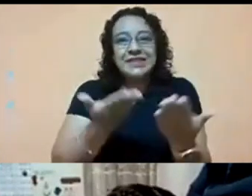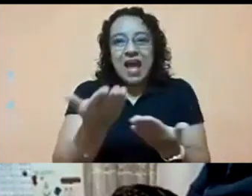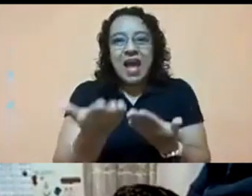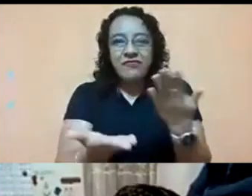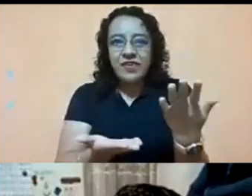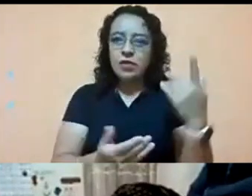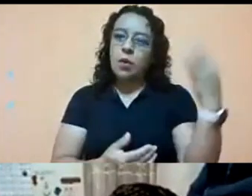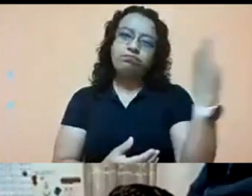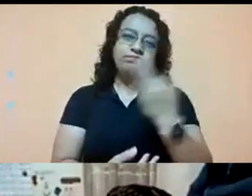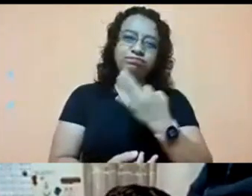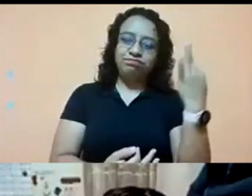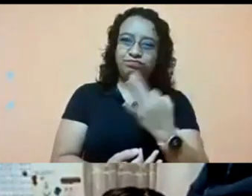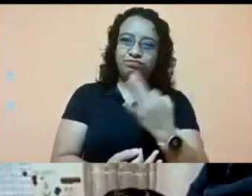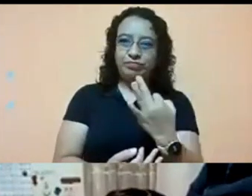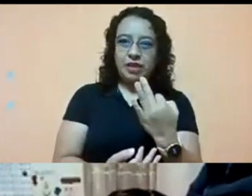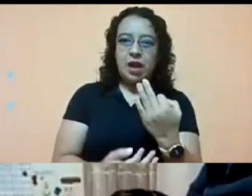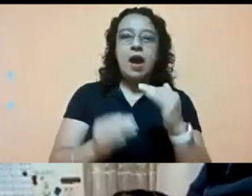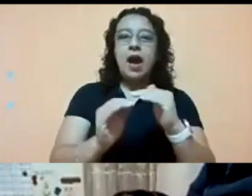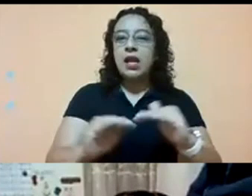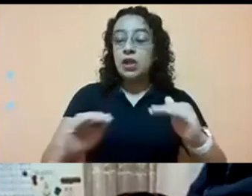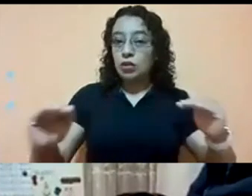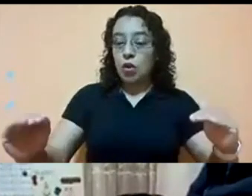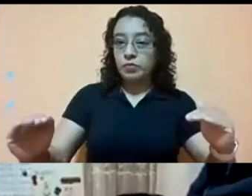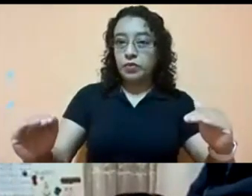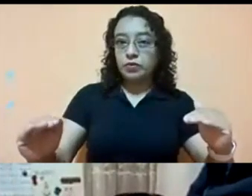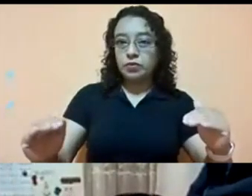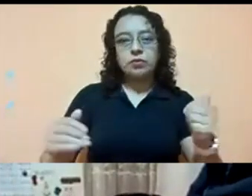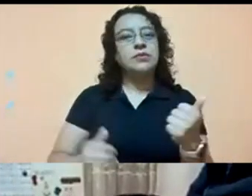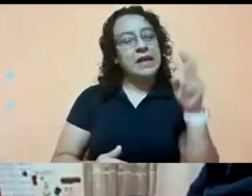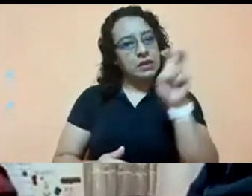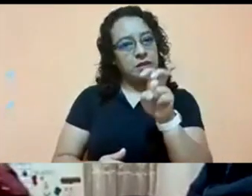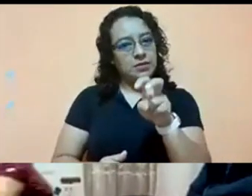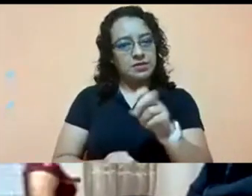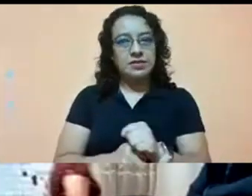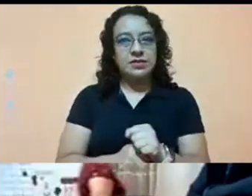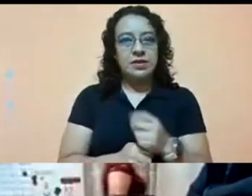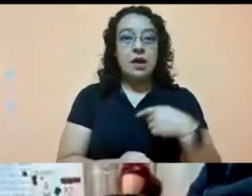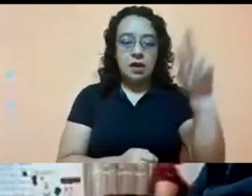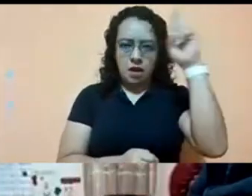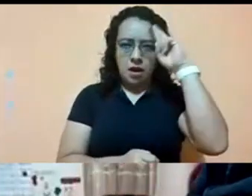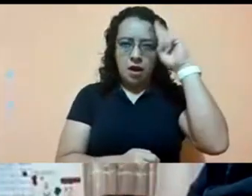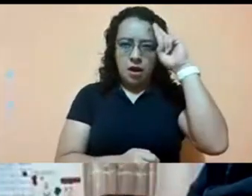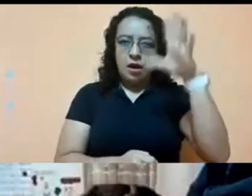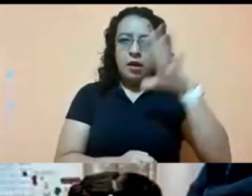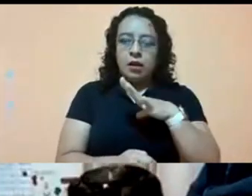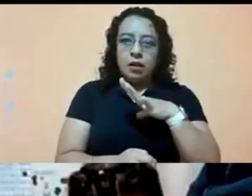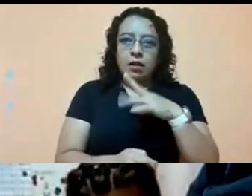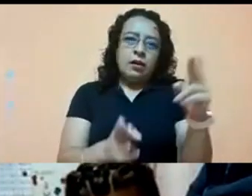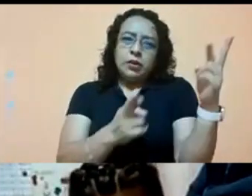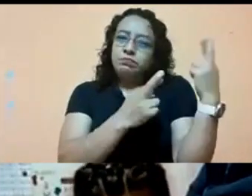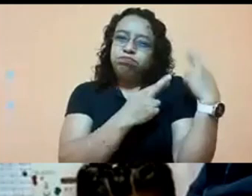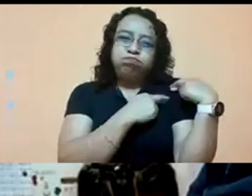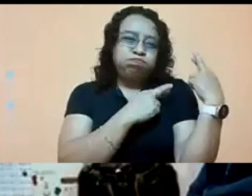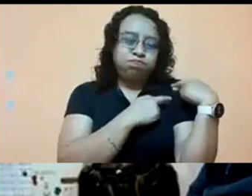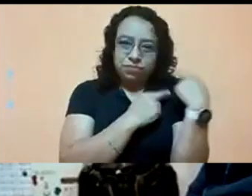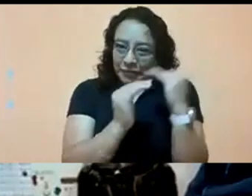de estudiantes que lo requieren. Así que recuerden que tenemos un compromiso y una responsabilidad con nuestros